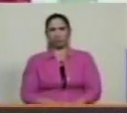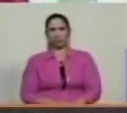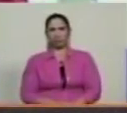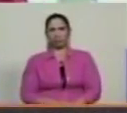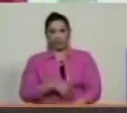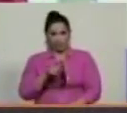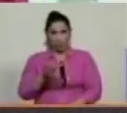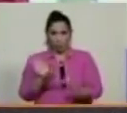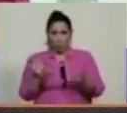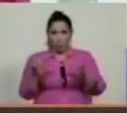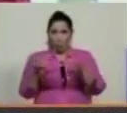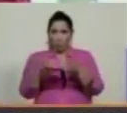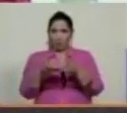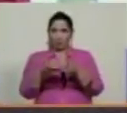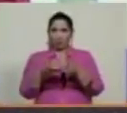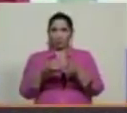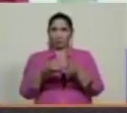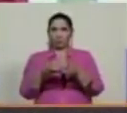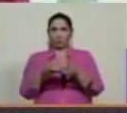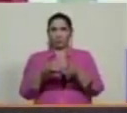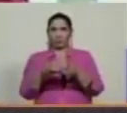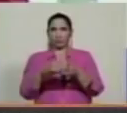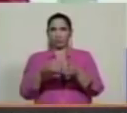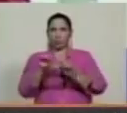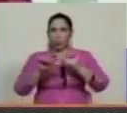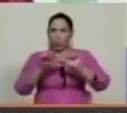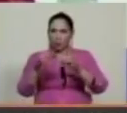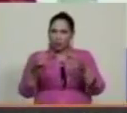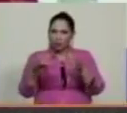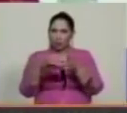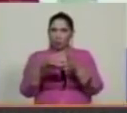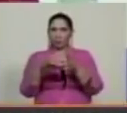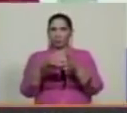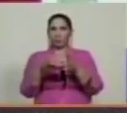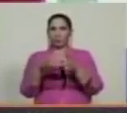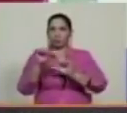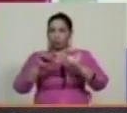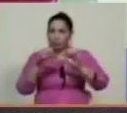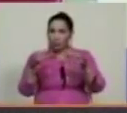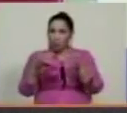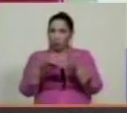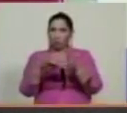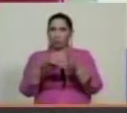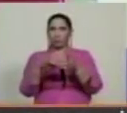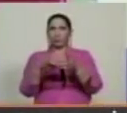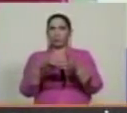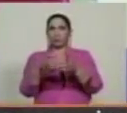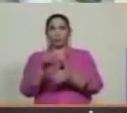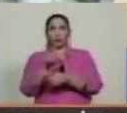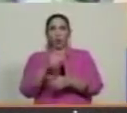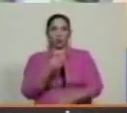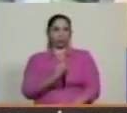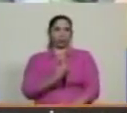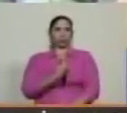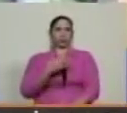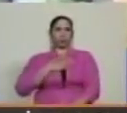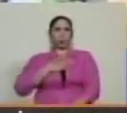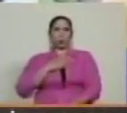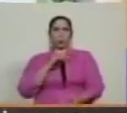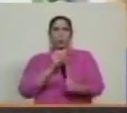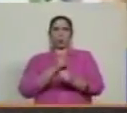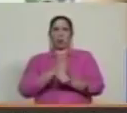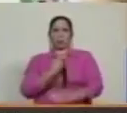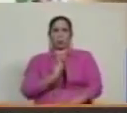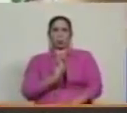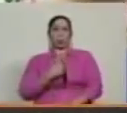colectivo. En la mayor fuerza de las comunas es el colectivo. No es la individualidad. La mayor